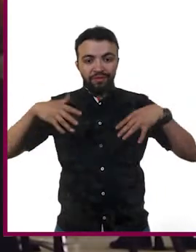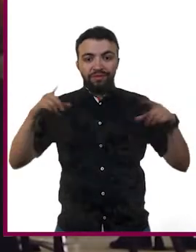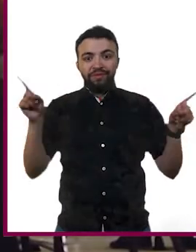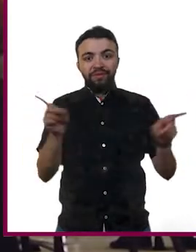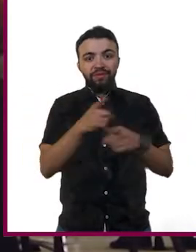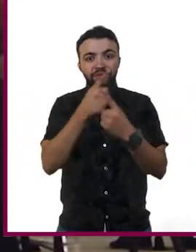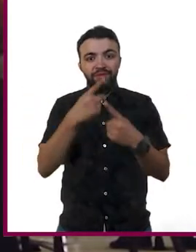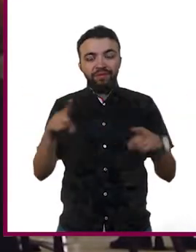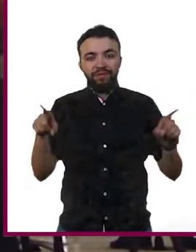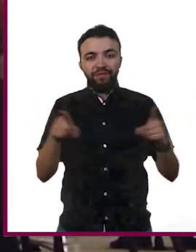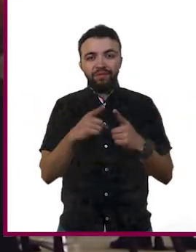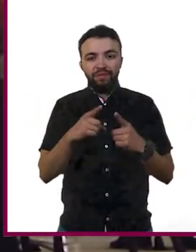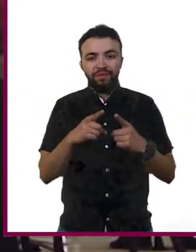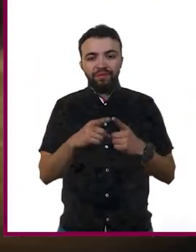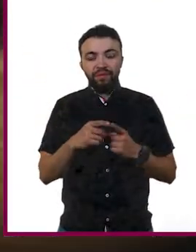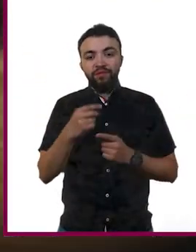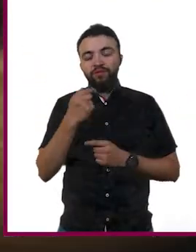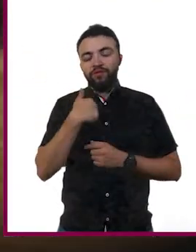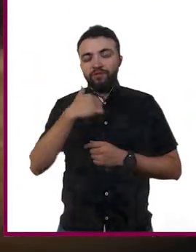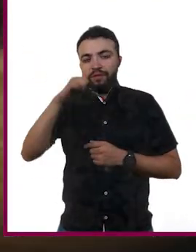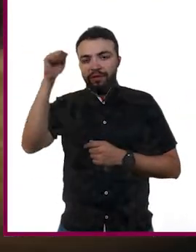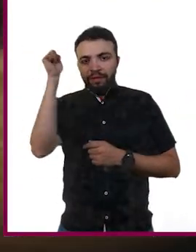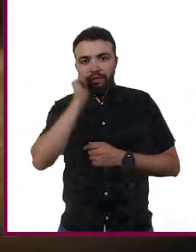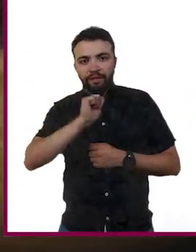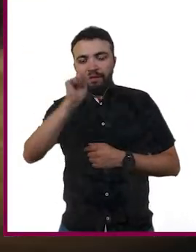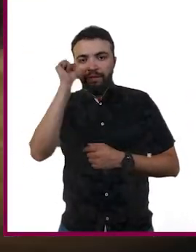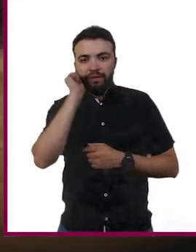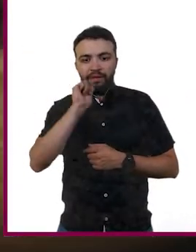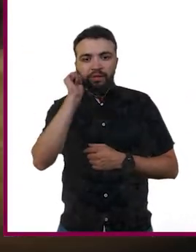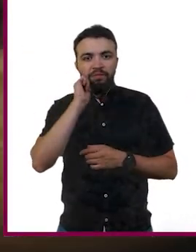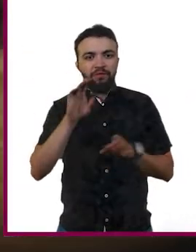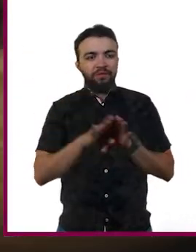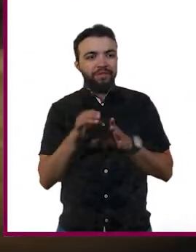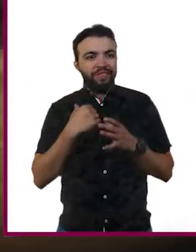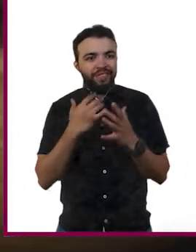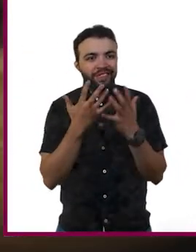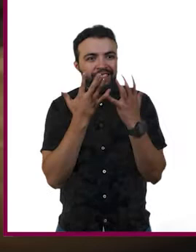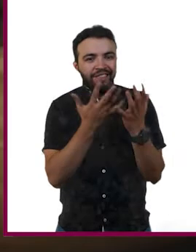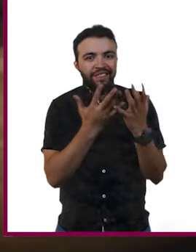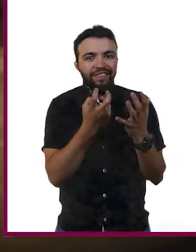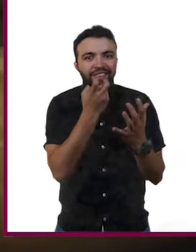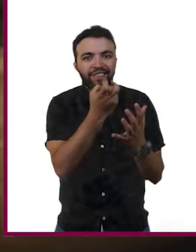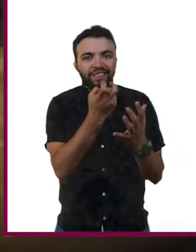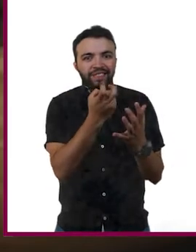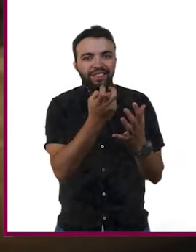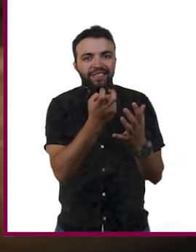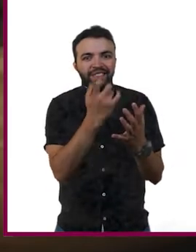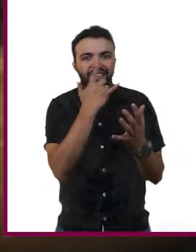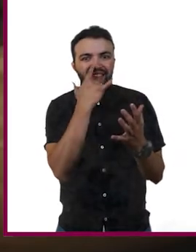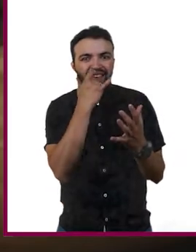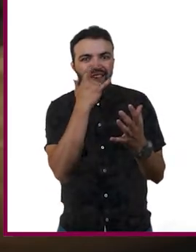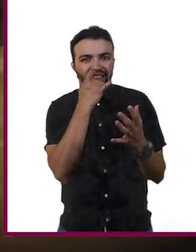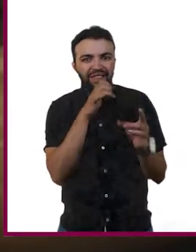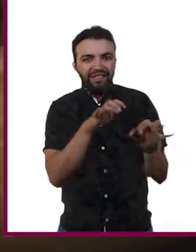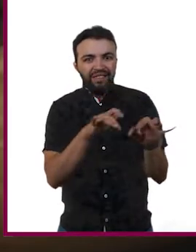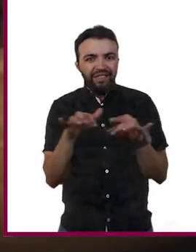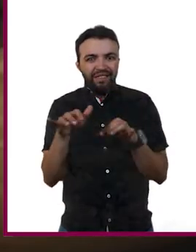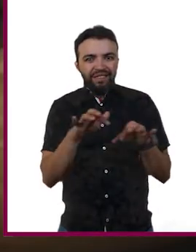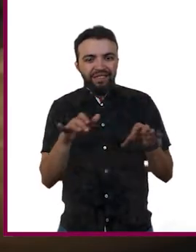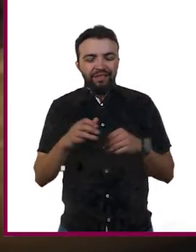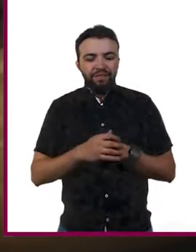barroca, y yo siempre estaba así con la necesidad de ese piano raro que es. Uh-huh. Y bueno,